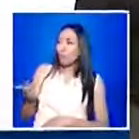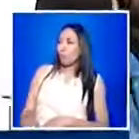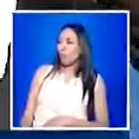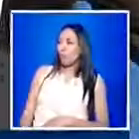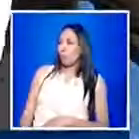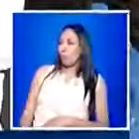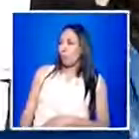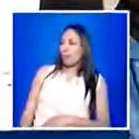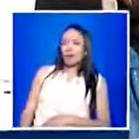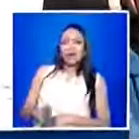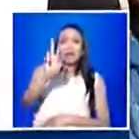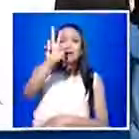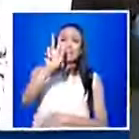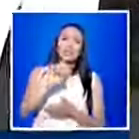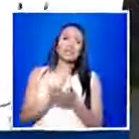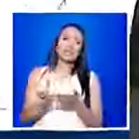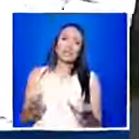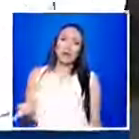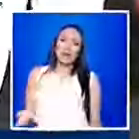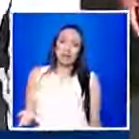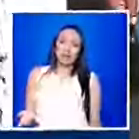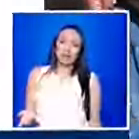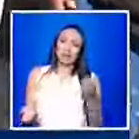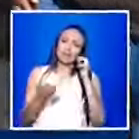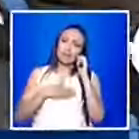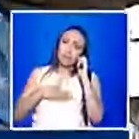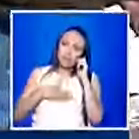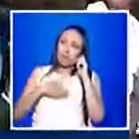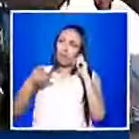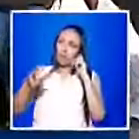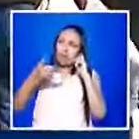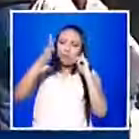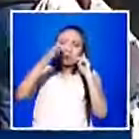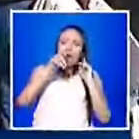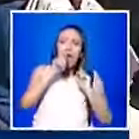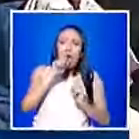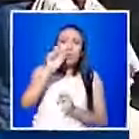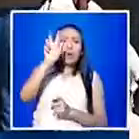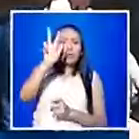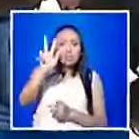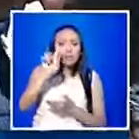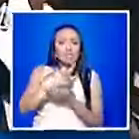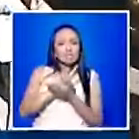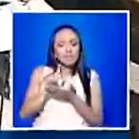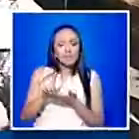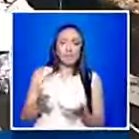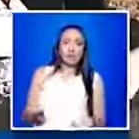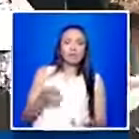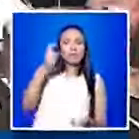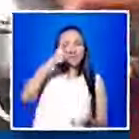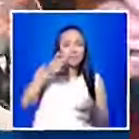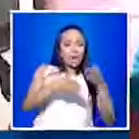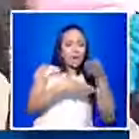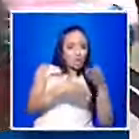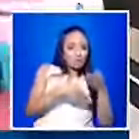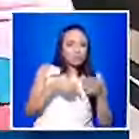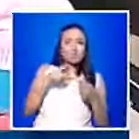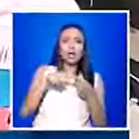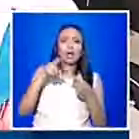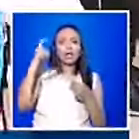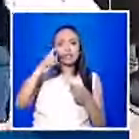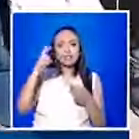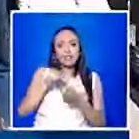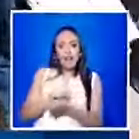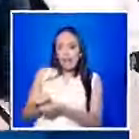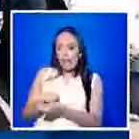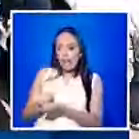los días. Tres semanas sin agua, lamentablemente los vecinos necesitan para cocinar, para lavar la ropa, para